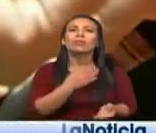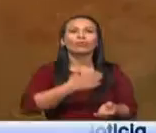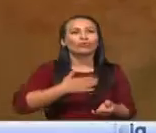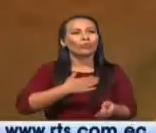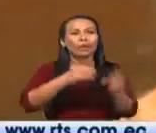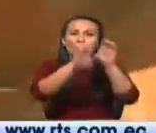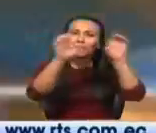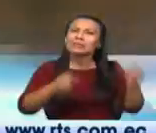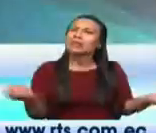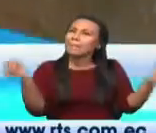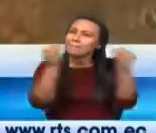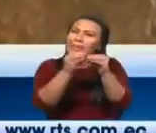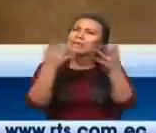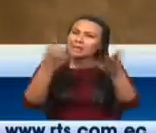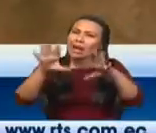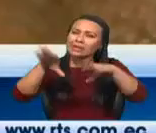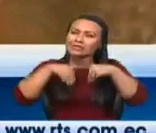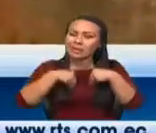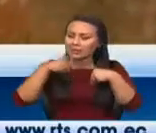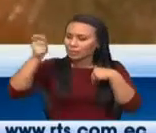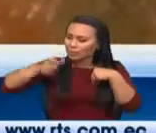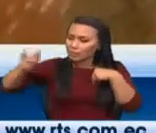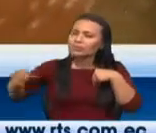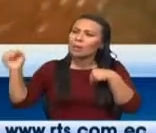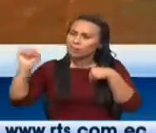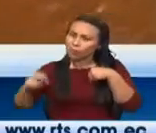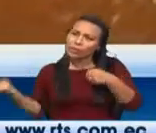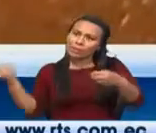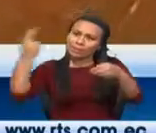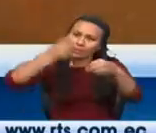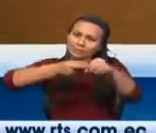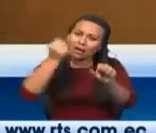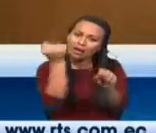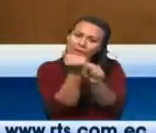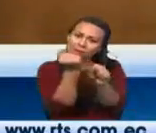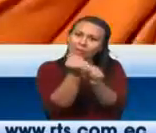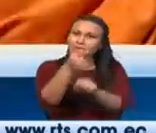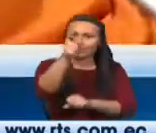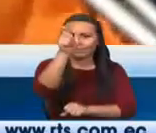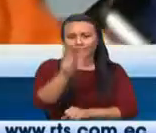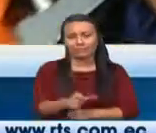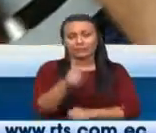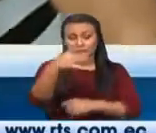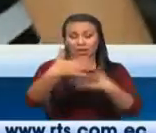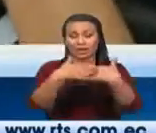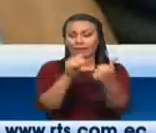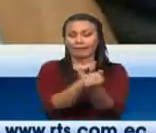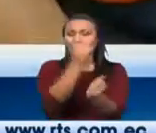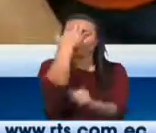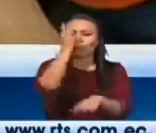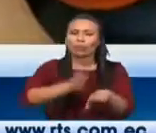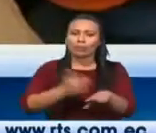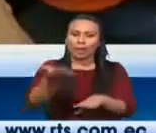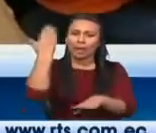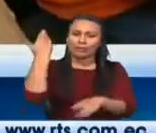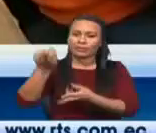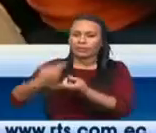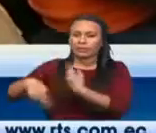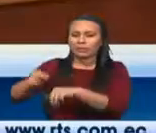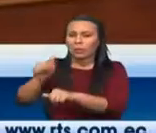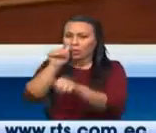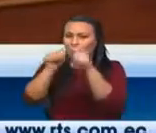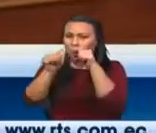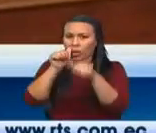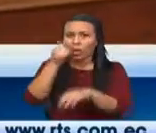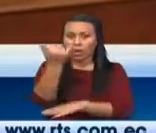contraten. Oriundo de Calceta, Manabí, cumple una condena por microtráfico. Ahora es uno de los 30 internos de la cárcel